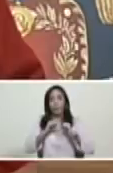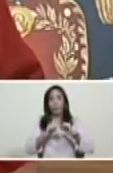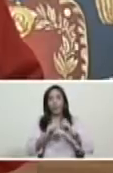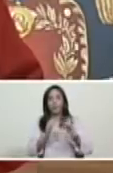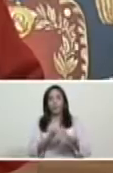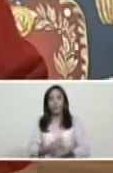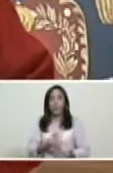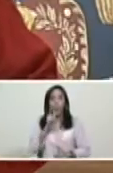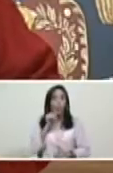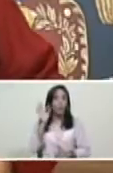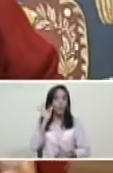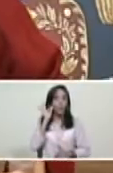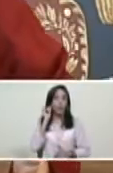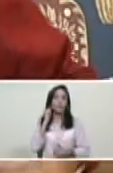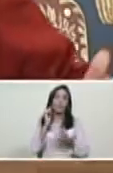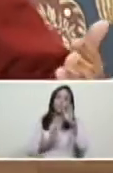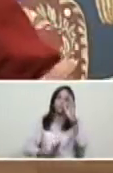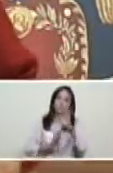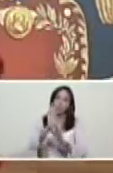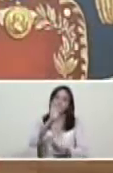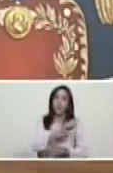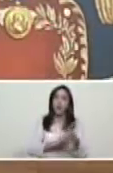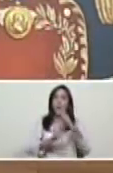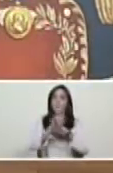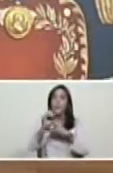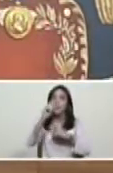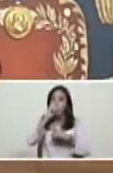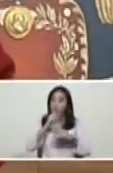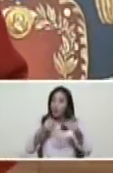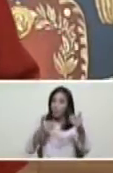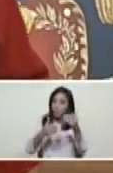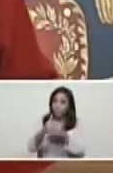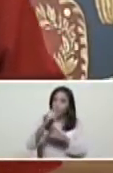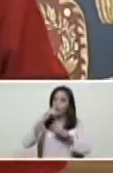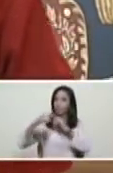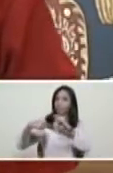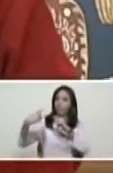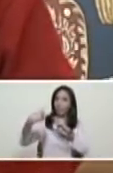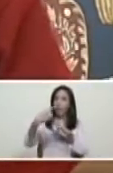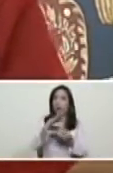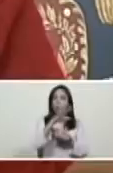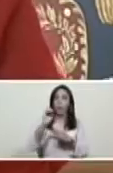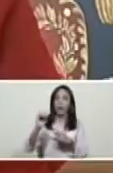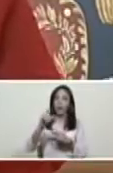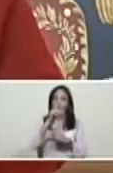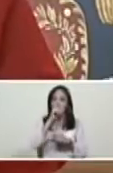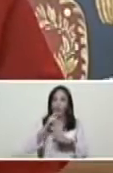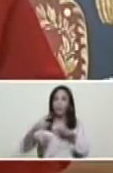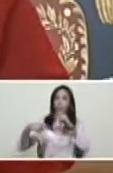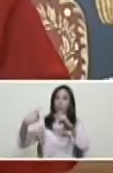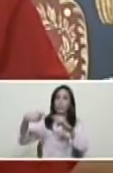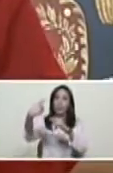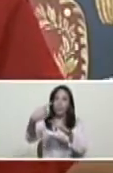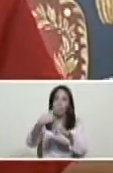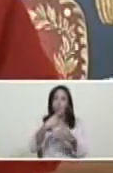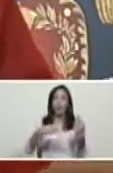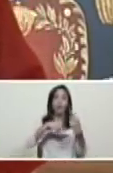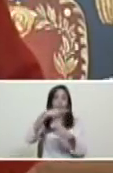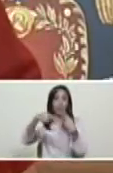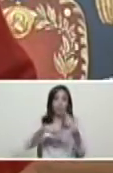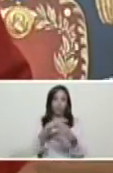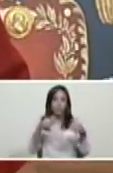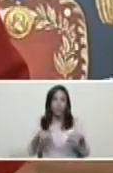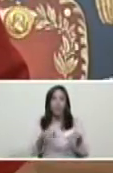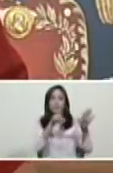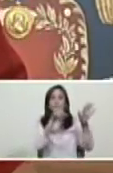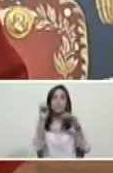muchachas. Tenemos que forjar para que dentro de 20 años más, dentro de 40 años más, cuando esta revolución esté cumpliendo 60